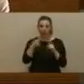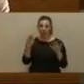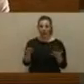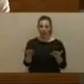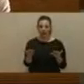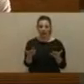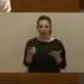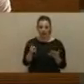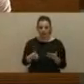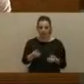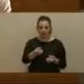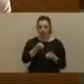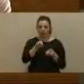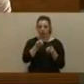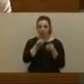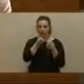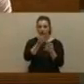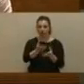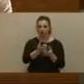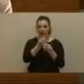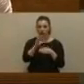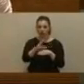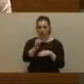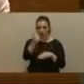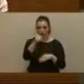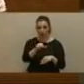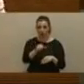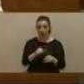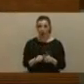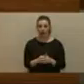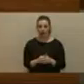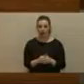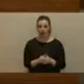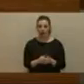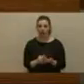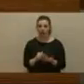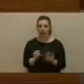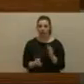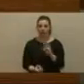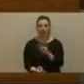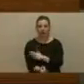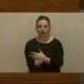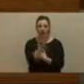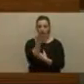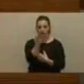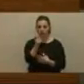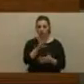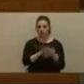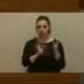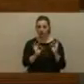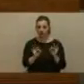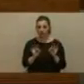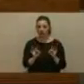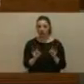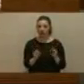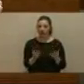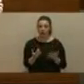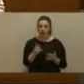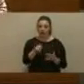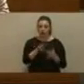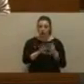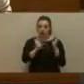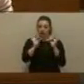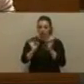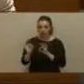también manifestó el consejero de la creación de la especialidad. Y claro, es que la